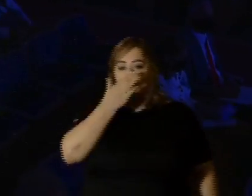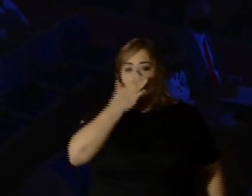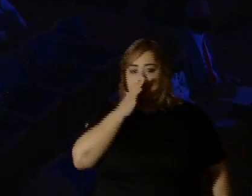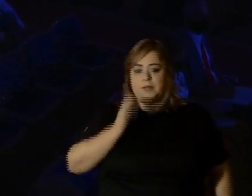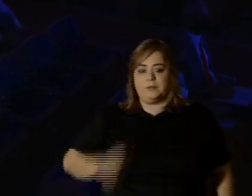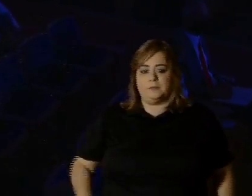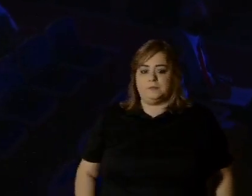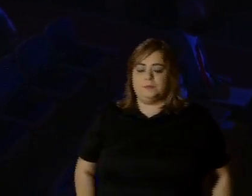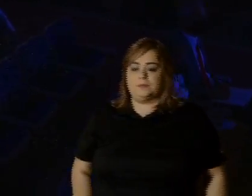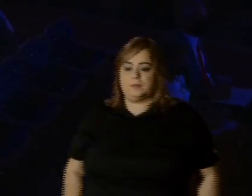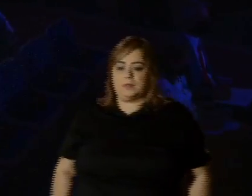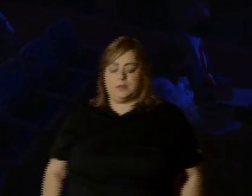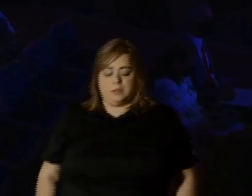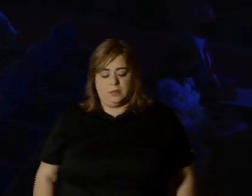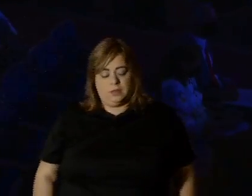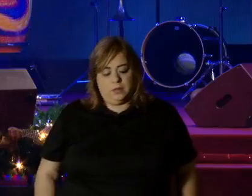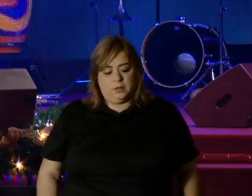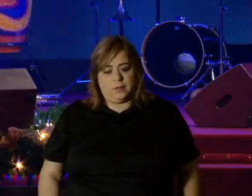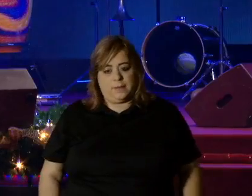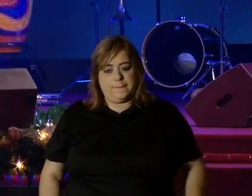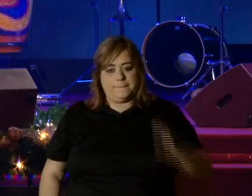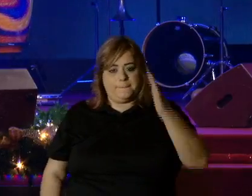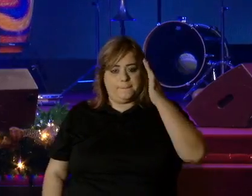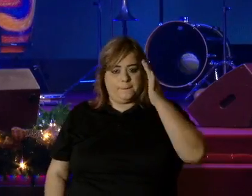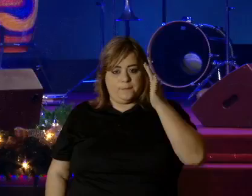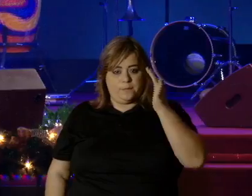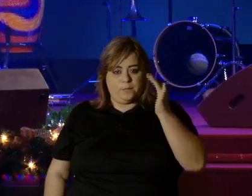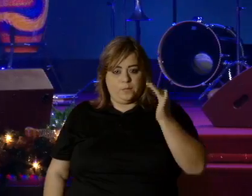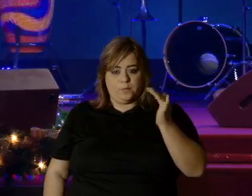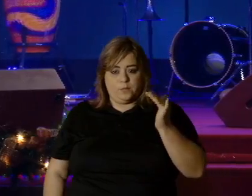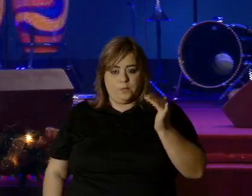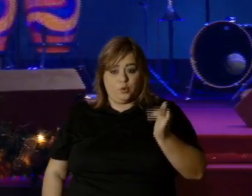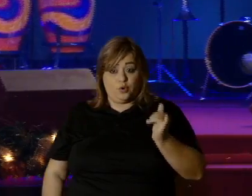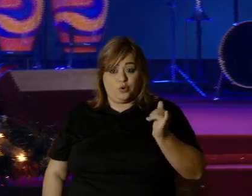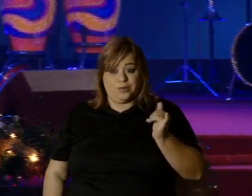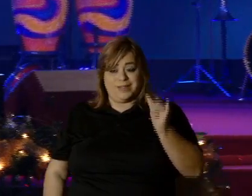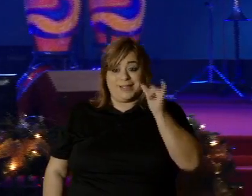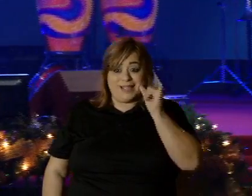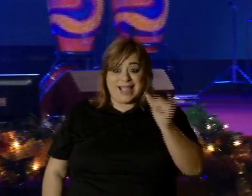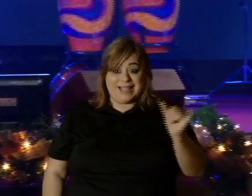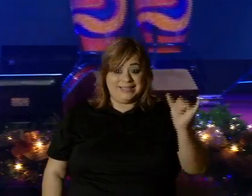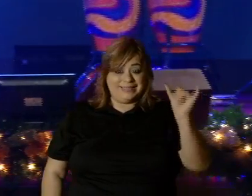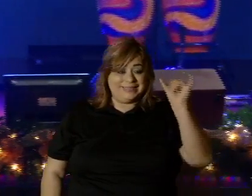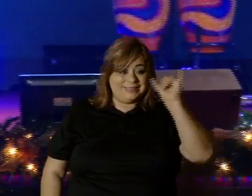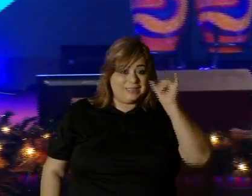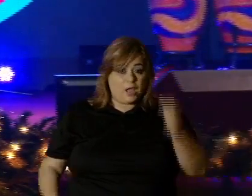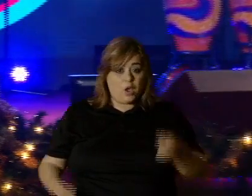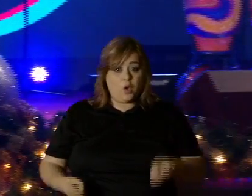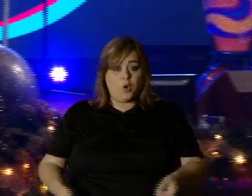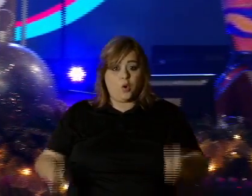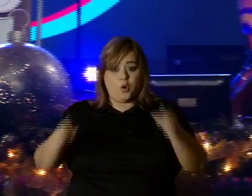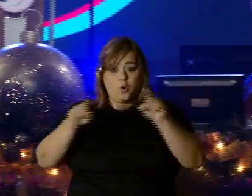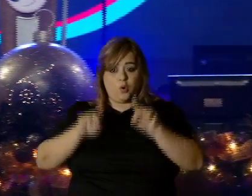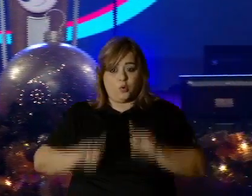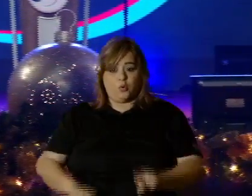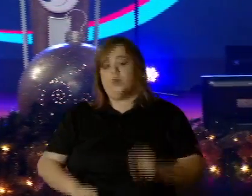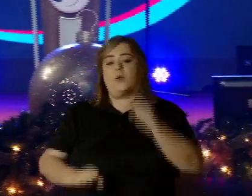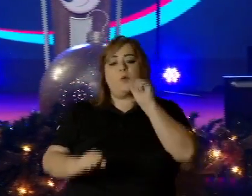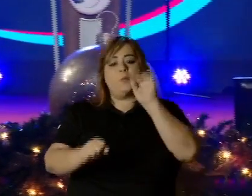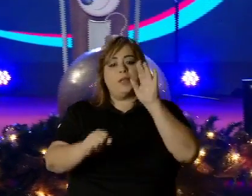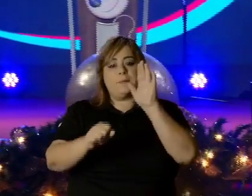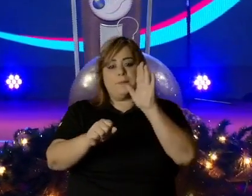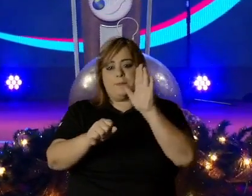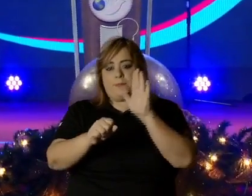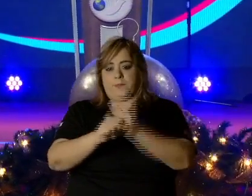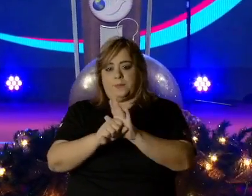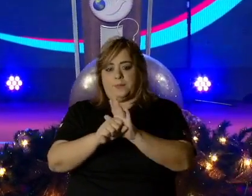Y andarán las naciones a tu luz. ¿Usted cree que lo que pasó ayer cualquier cosa? ¡Alaba! Estos son cumplimientos proféticos. Tenemos que verlo